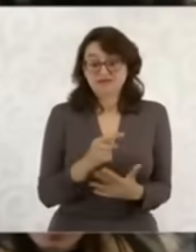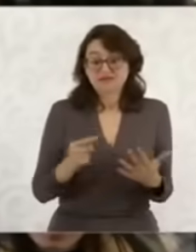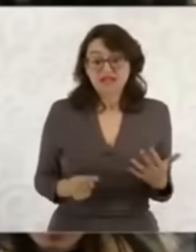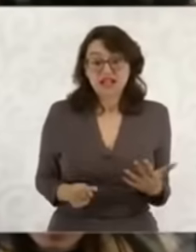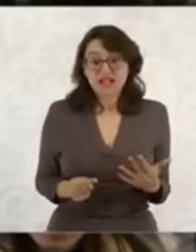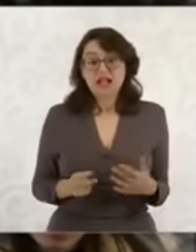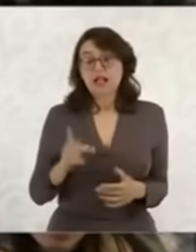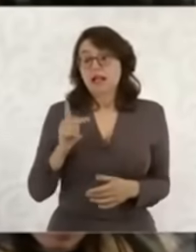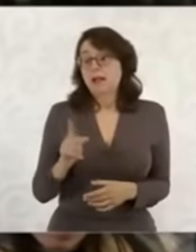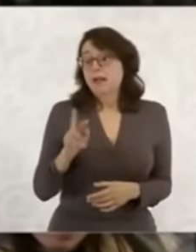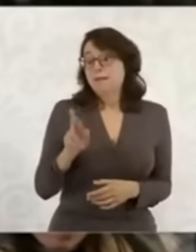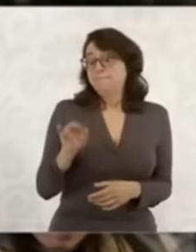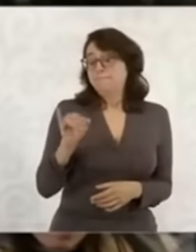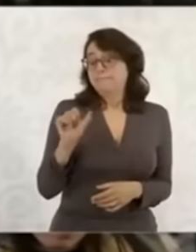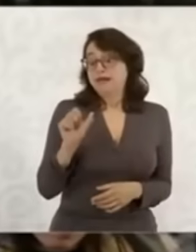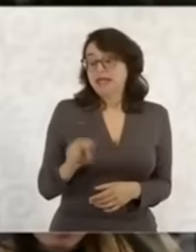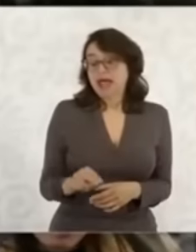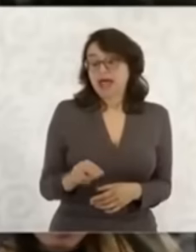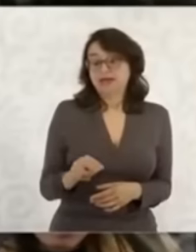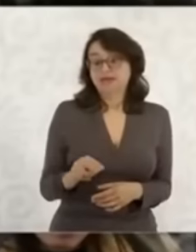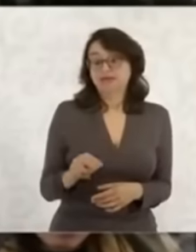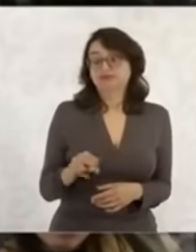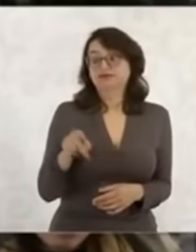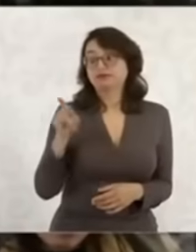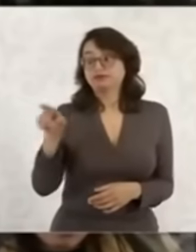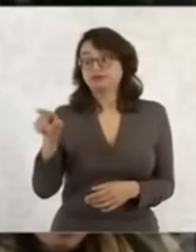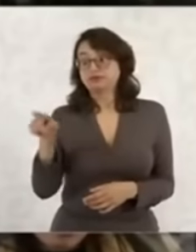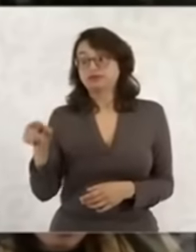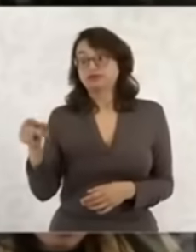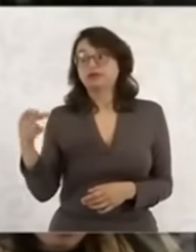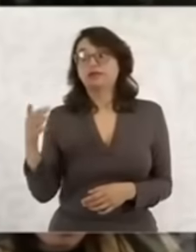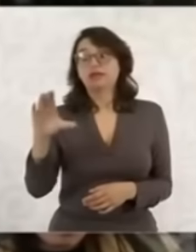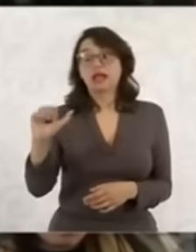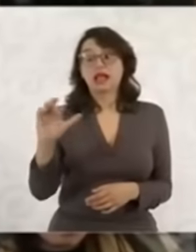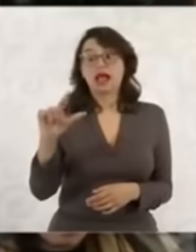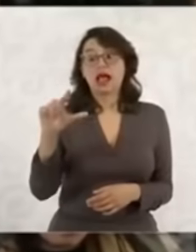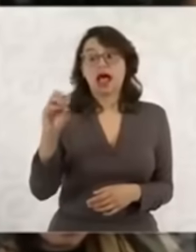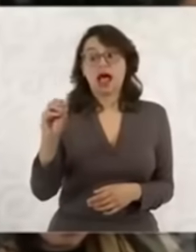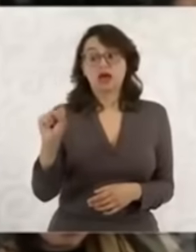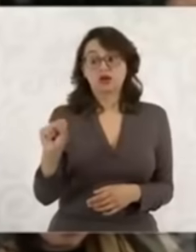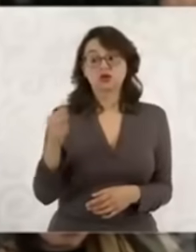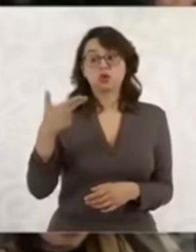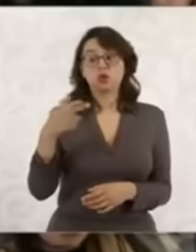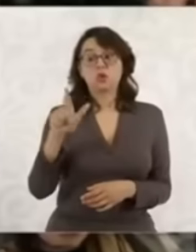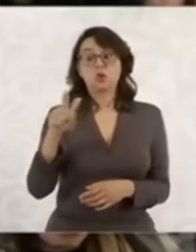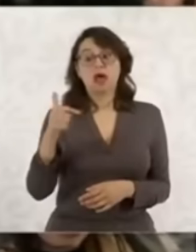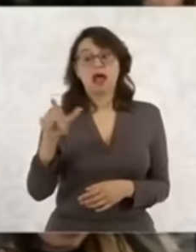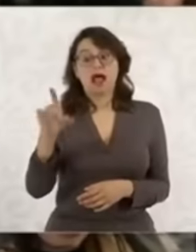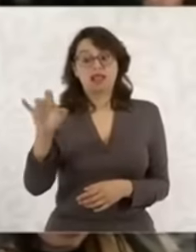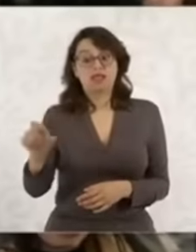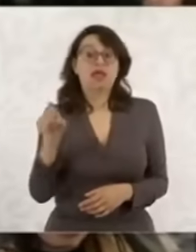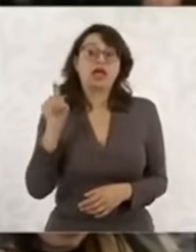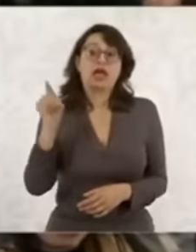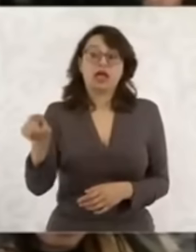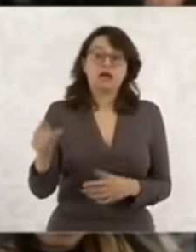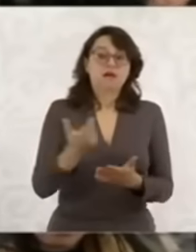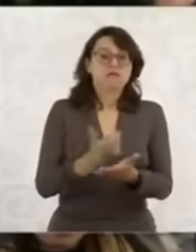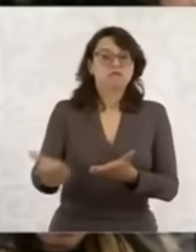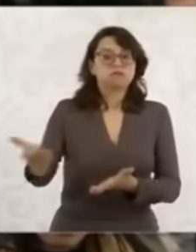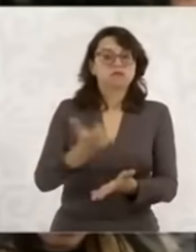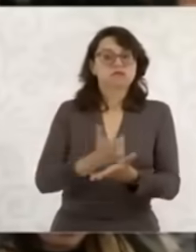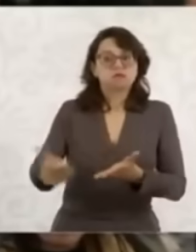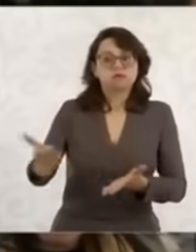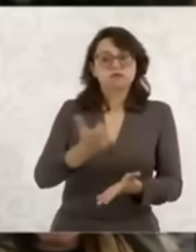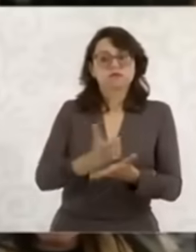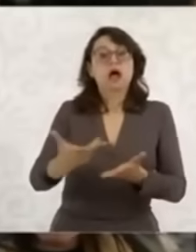con el PRIAN, pues hoy la oposición quiere imponer a Luis Carlos Ugalde como un experto neutral en la